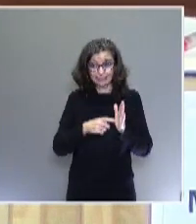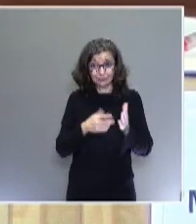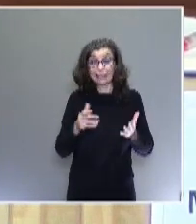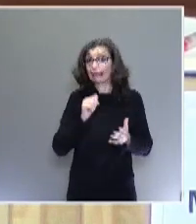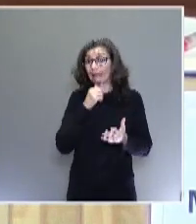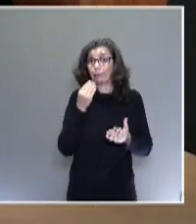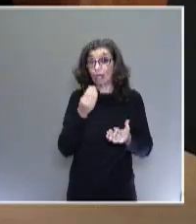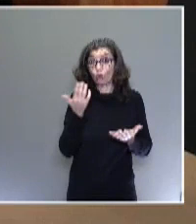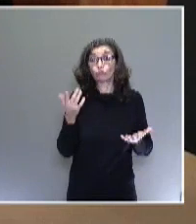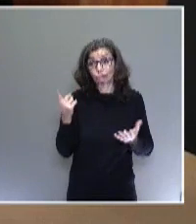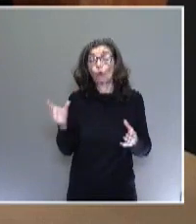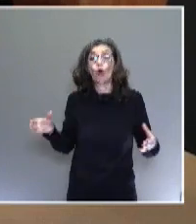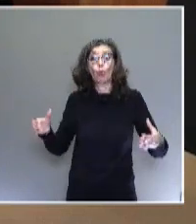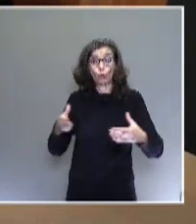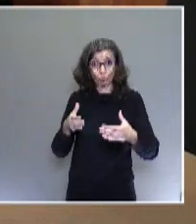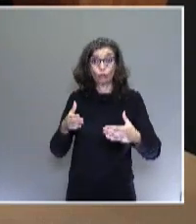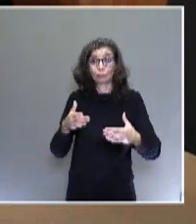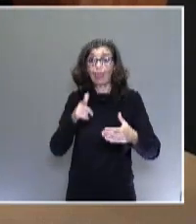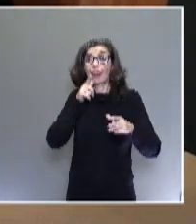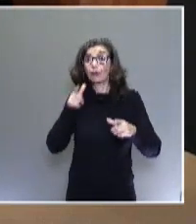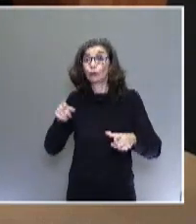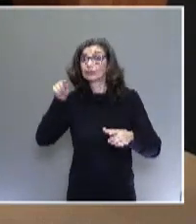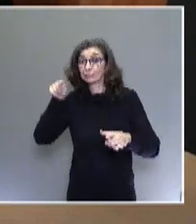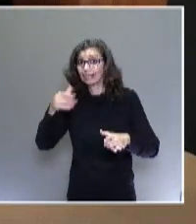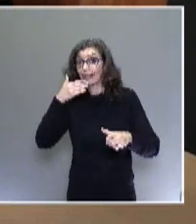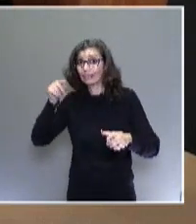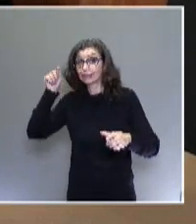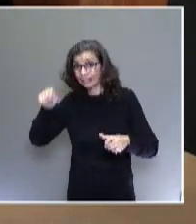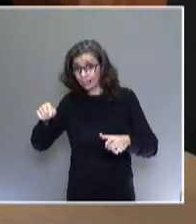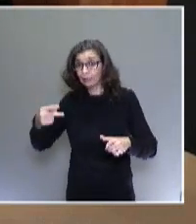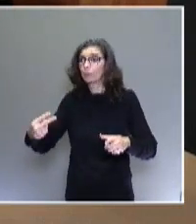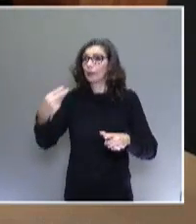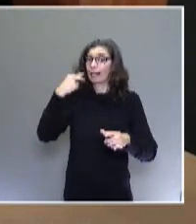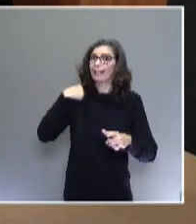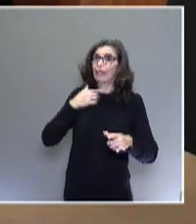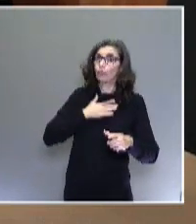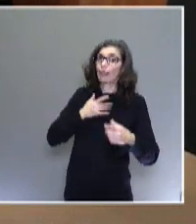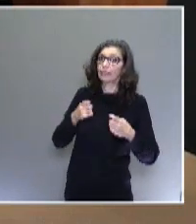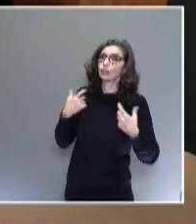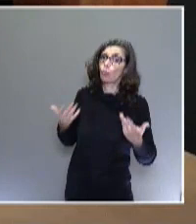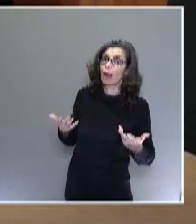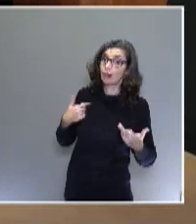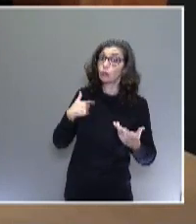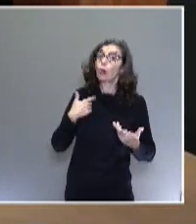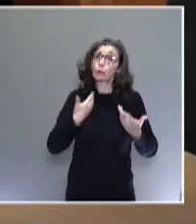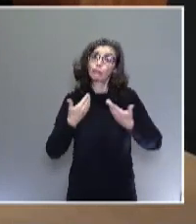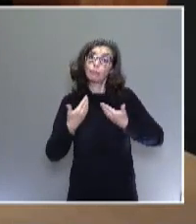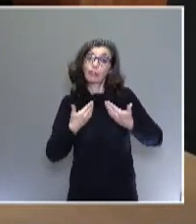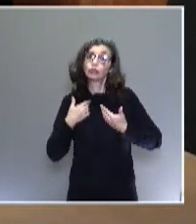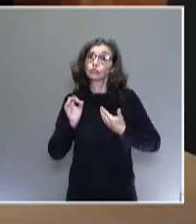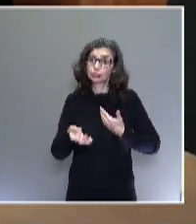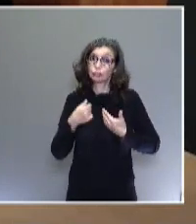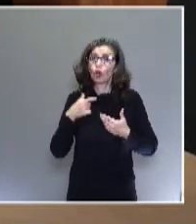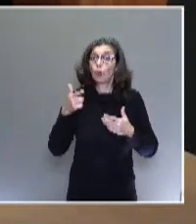modificaciones Pues que un conjunto de de lingüistas que que realmente va a ver cuáles son nuestras necesidades Porque yo por formación voy a seguir poniendo